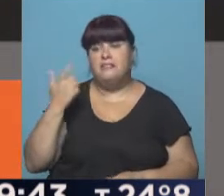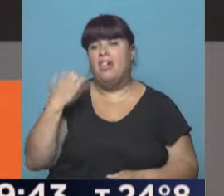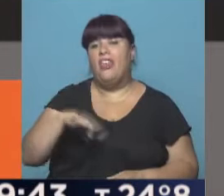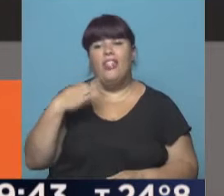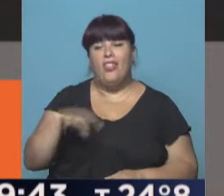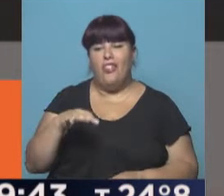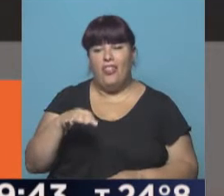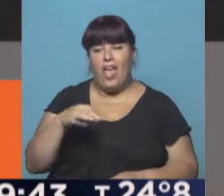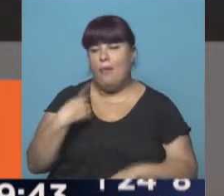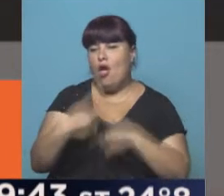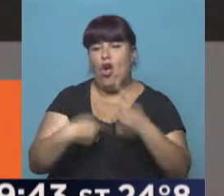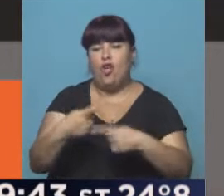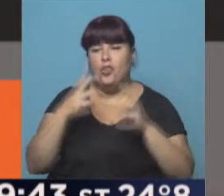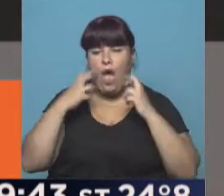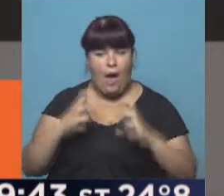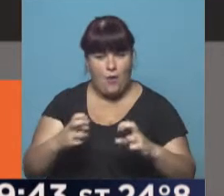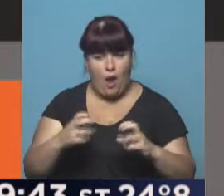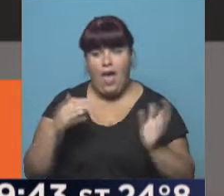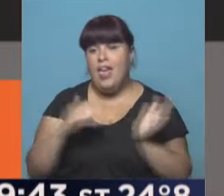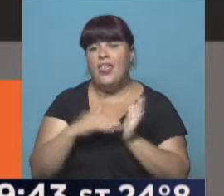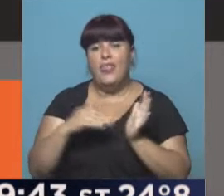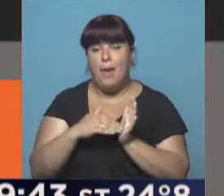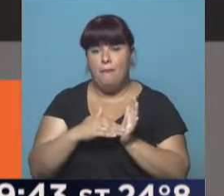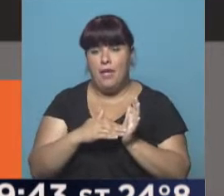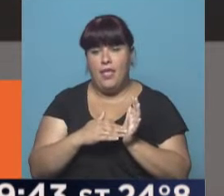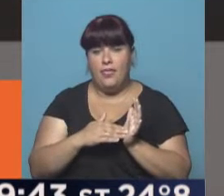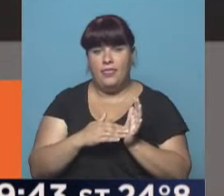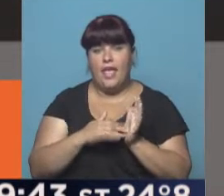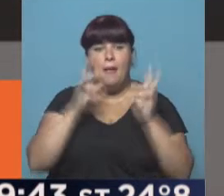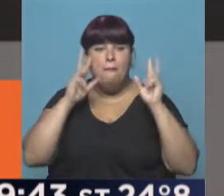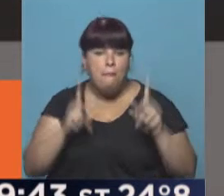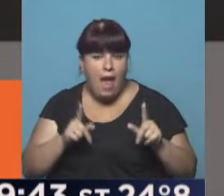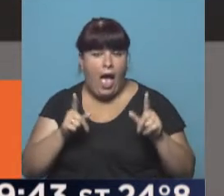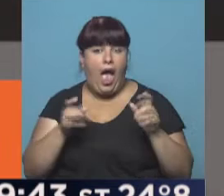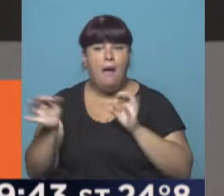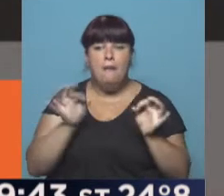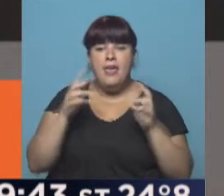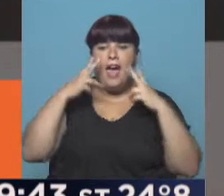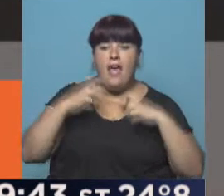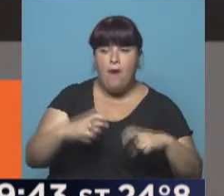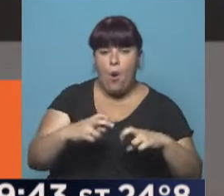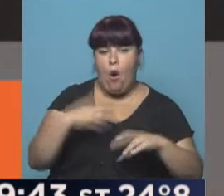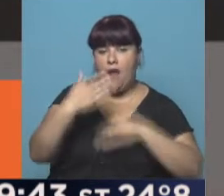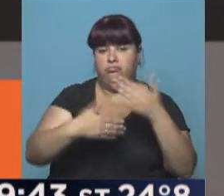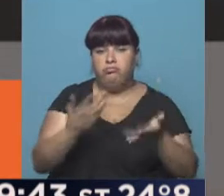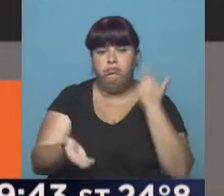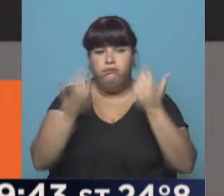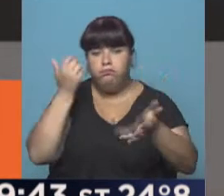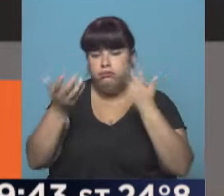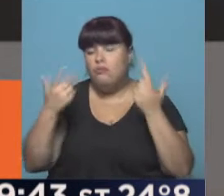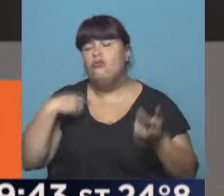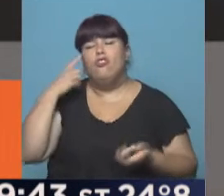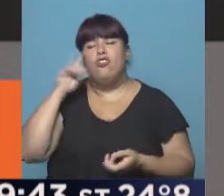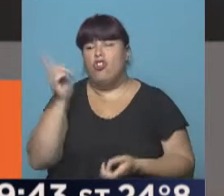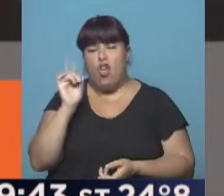tienen que avanzar las investigaciones de acuerdo a las estrategias y a las líneas de investigación que se vayan abriendo yo no